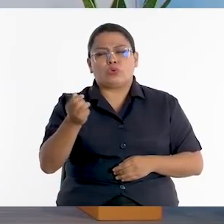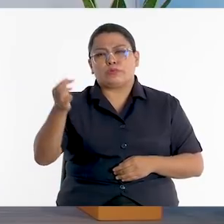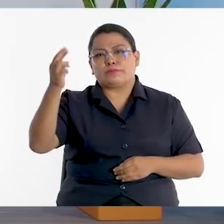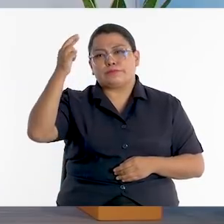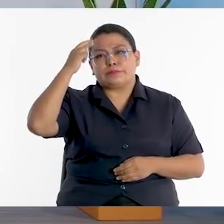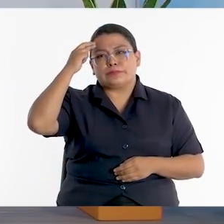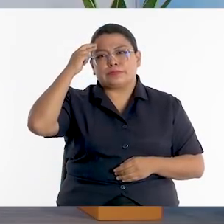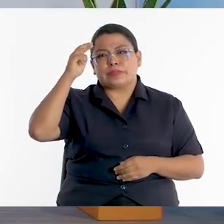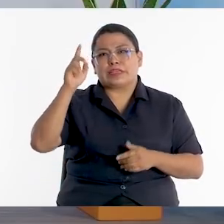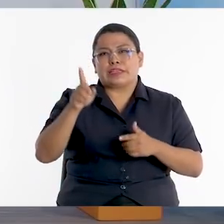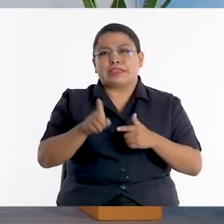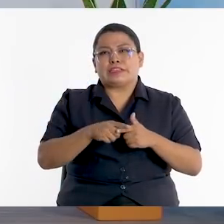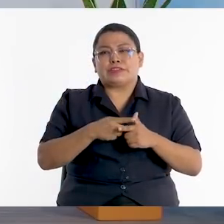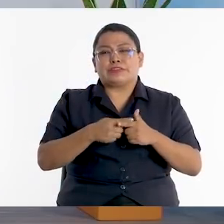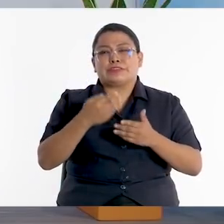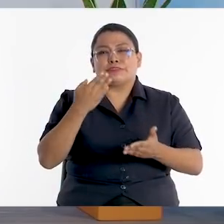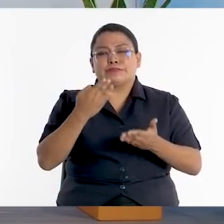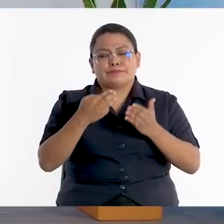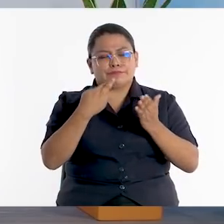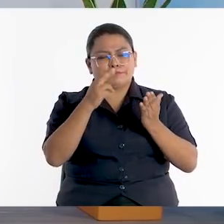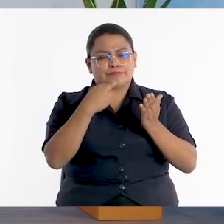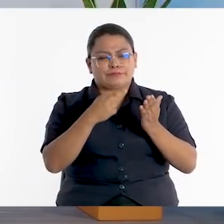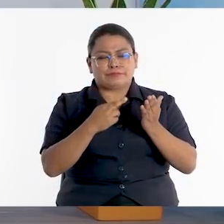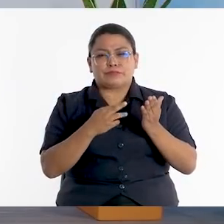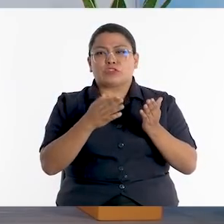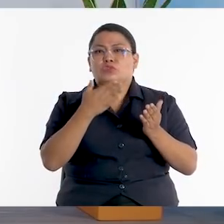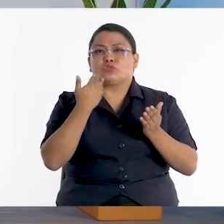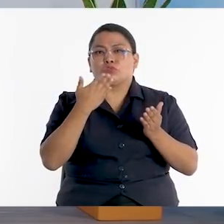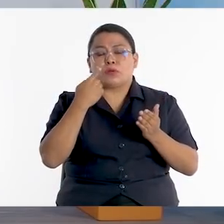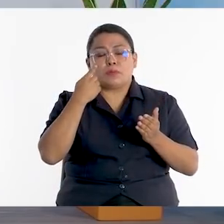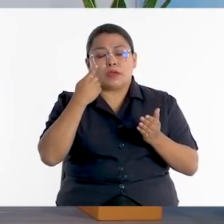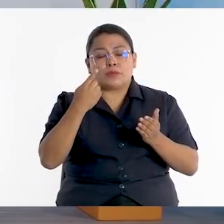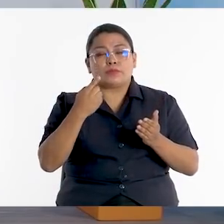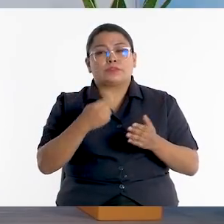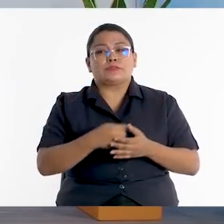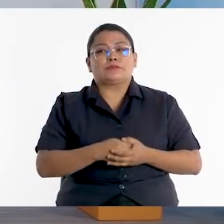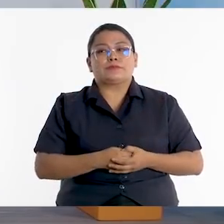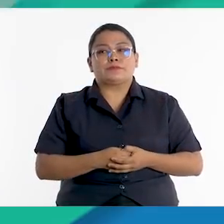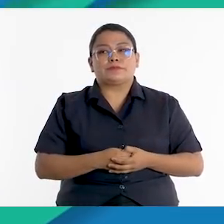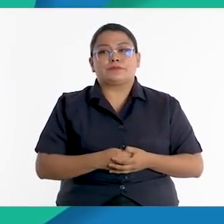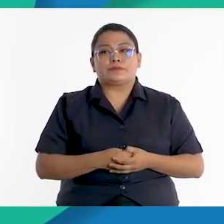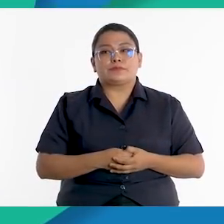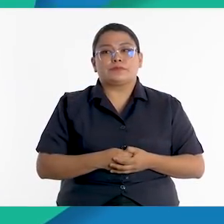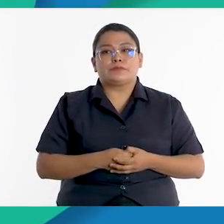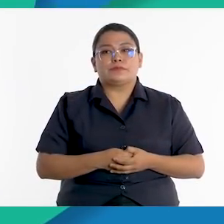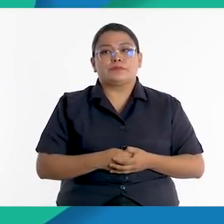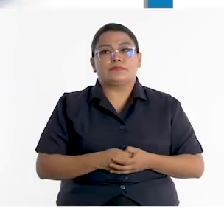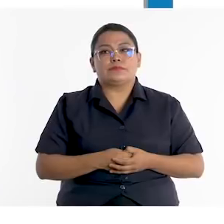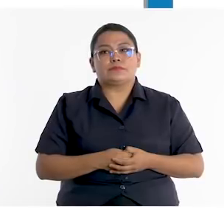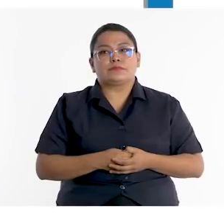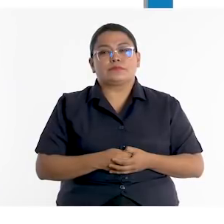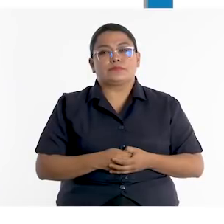de razón. Así que para eso, ¿qué tal si verificamos qué sucede en las siguientes rectas?